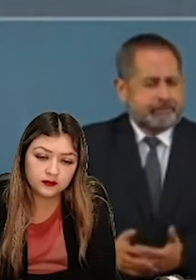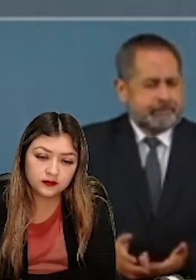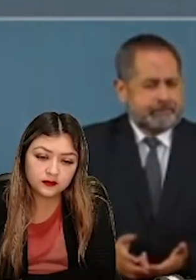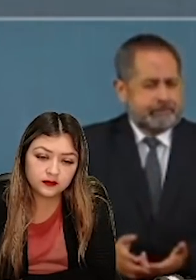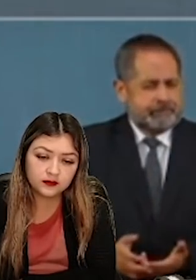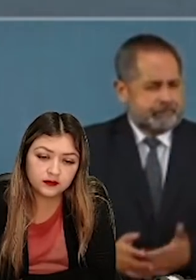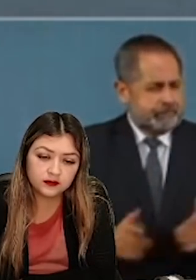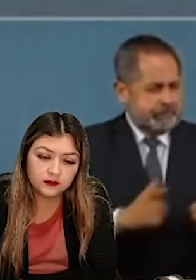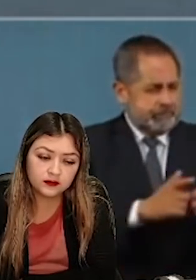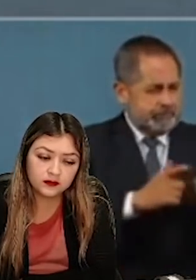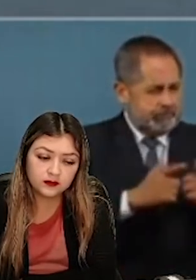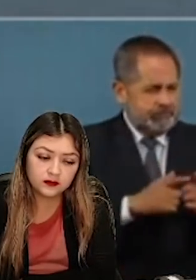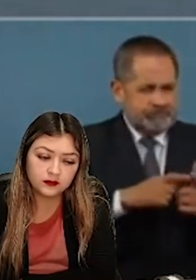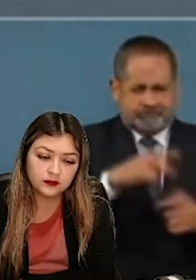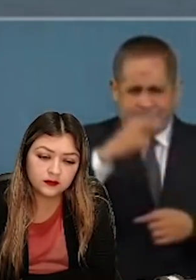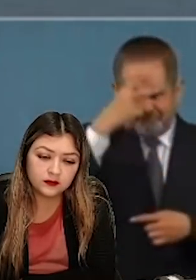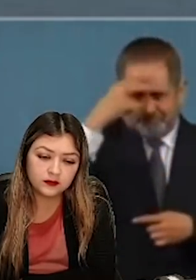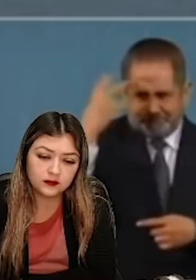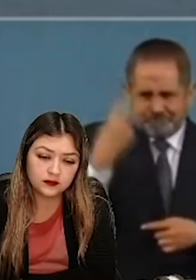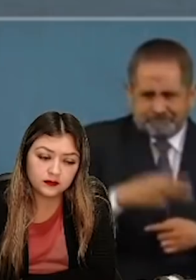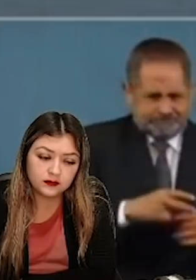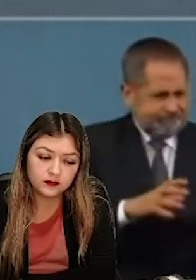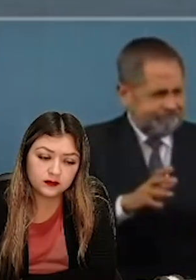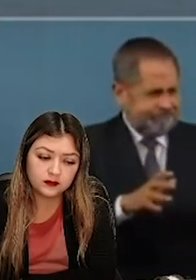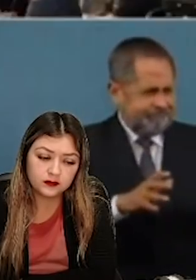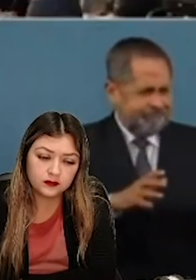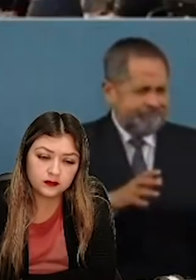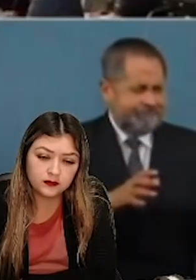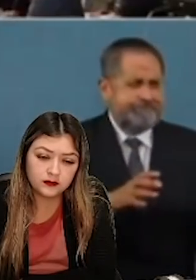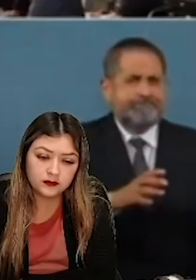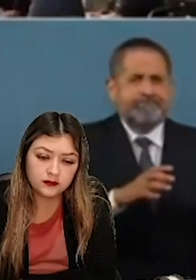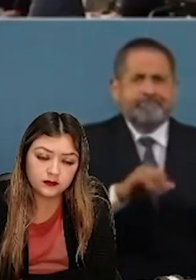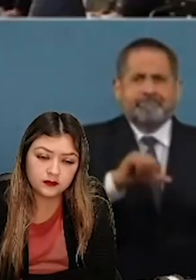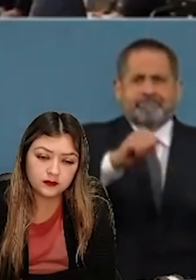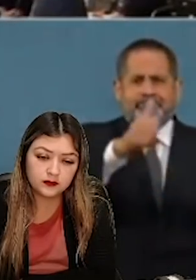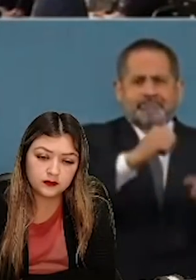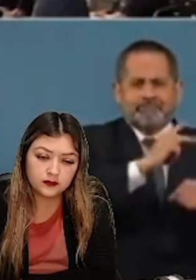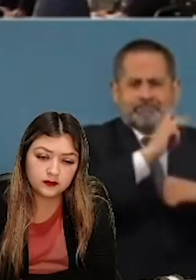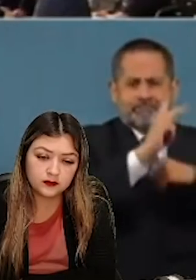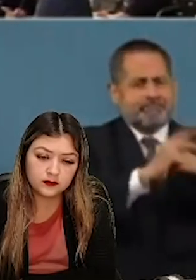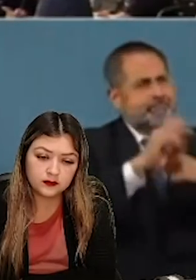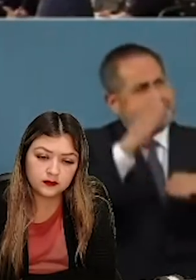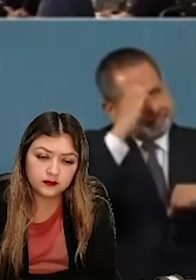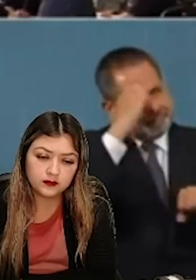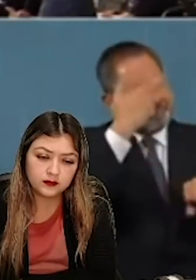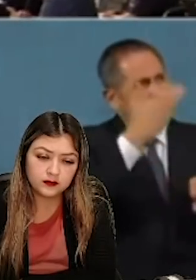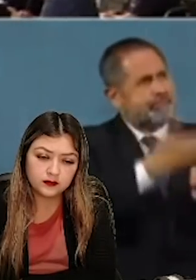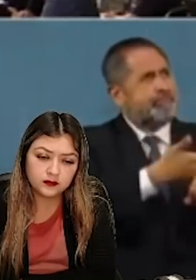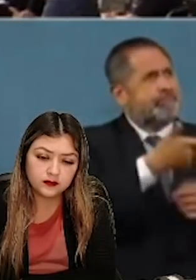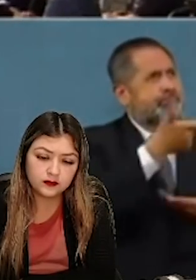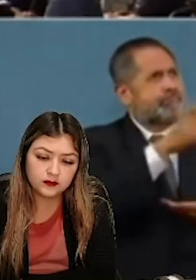un grupo de mexicanos que recibe dinero de un gobierno extranjero